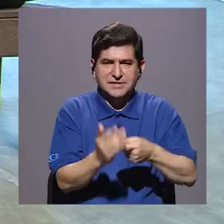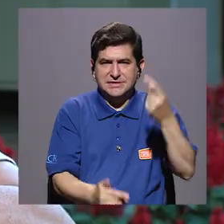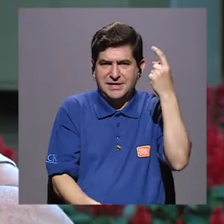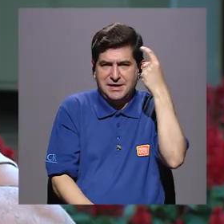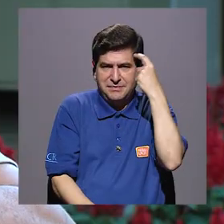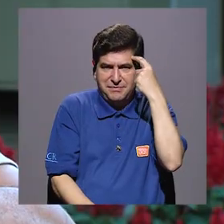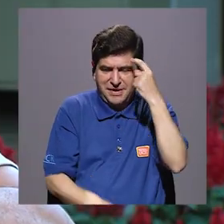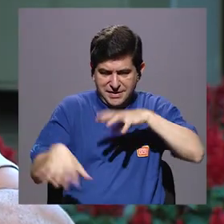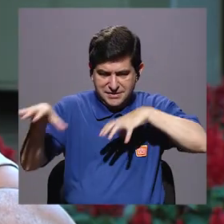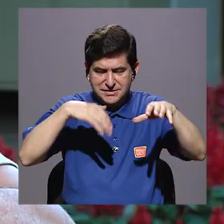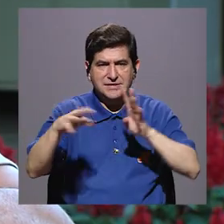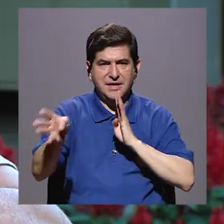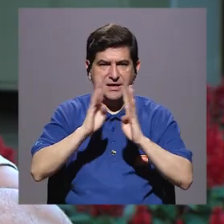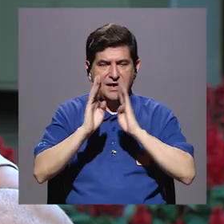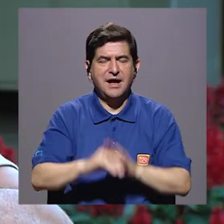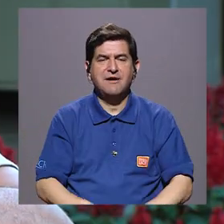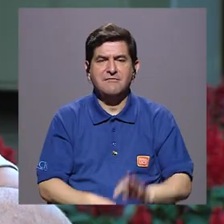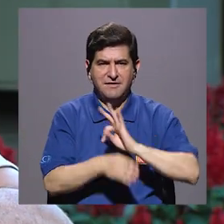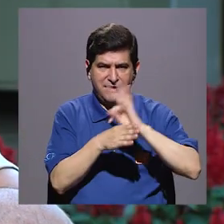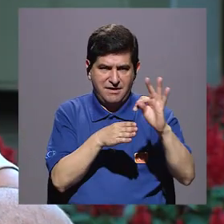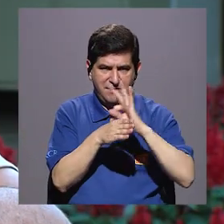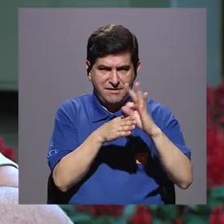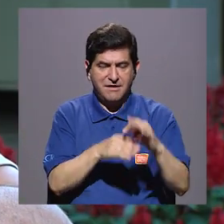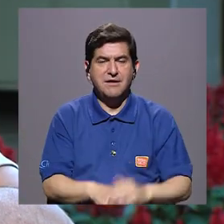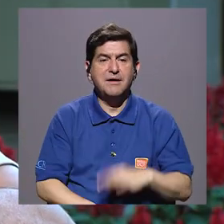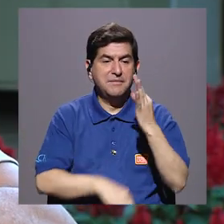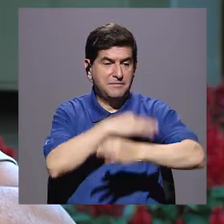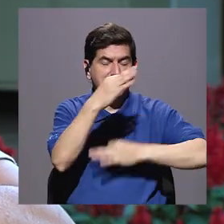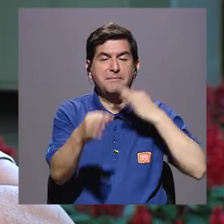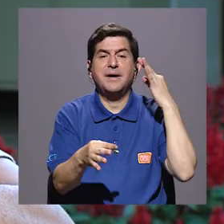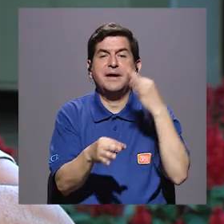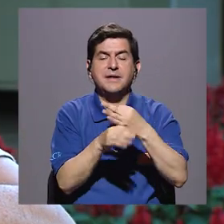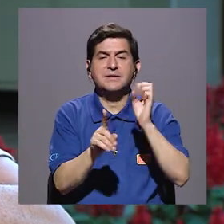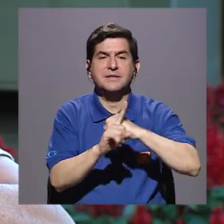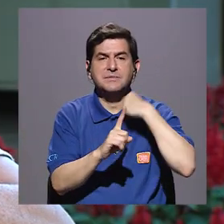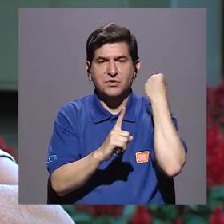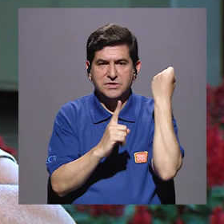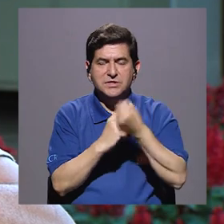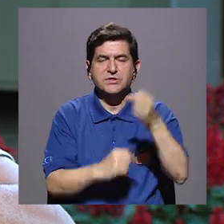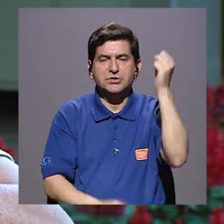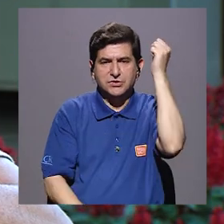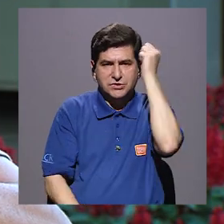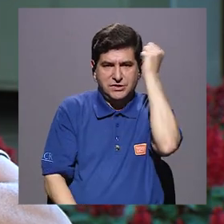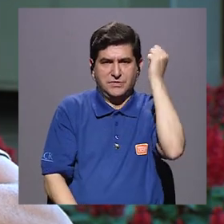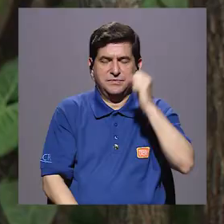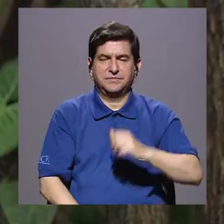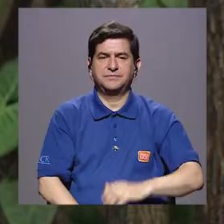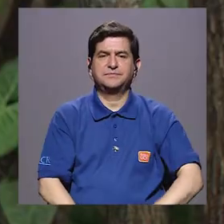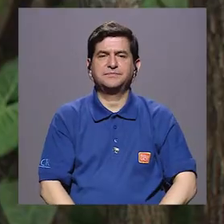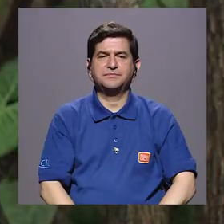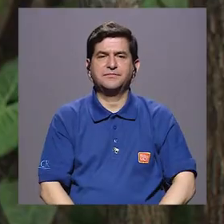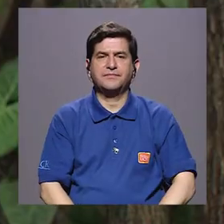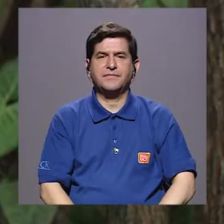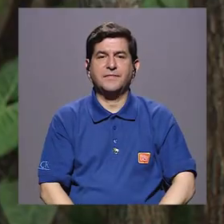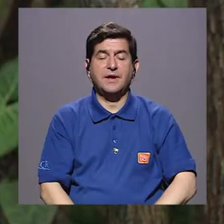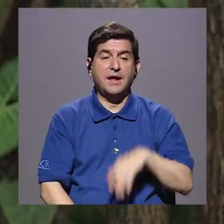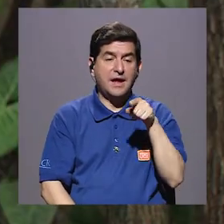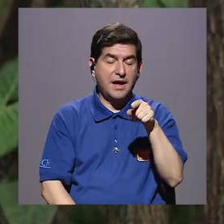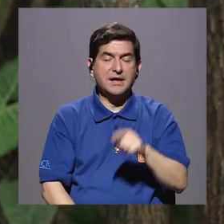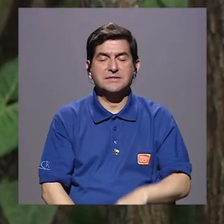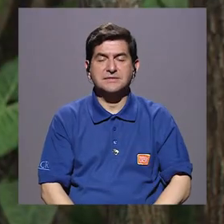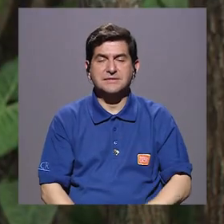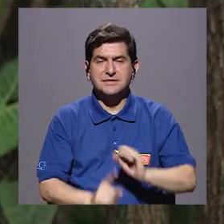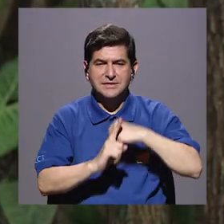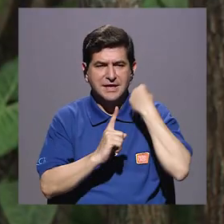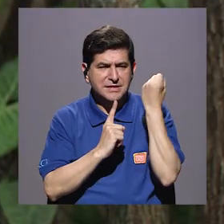Rica, donde se mencionan los tratamientos específicos para este tipo de este síndrome, pues. La sarcopenia es una